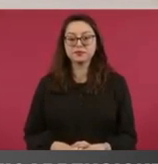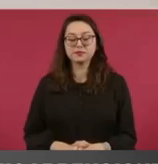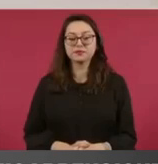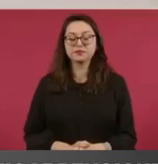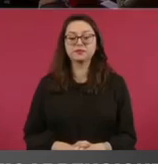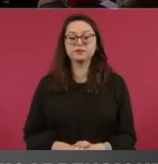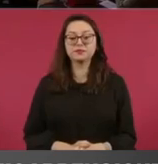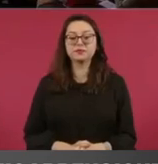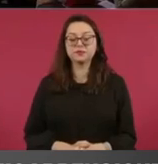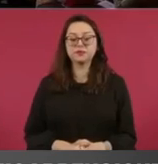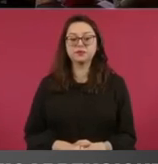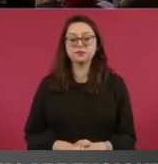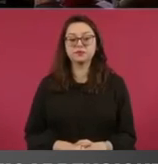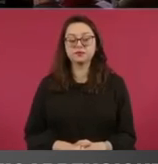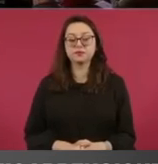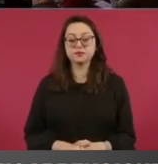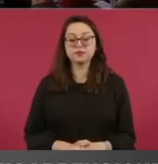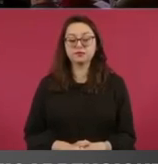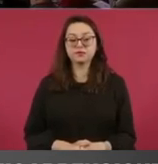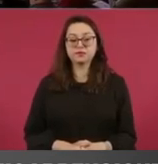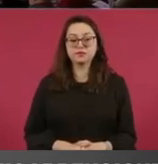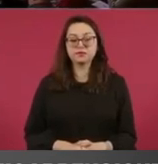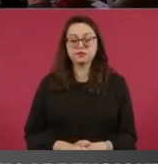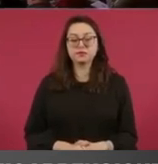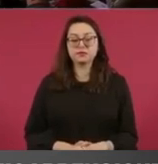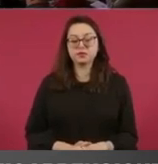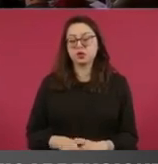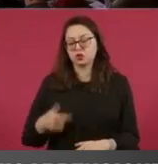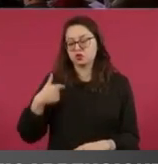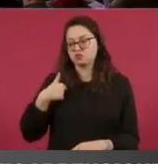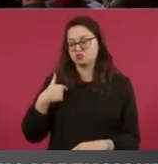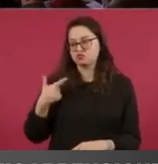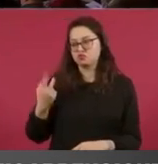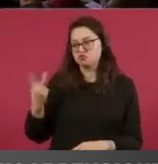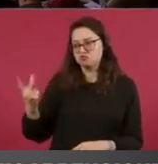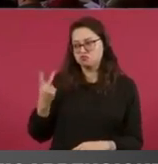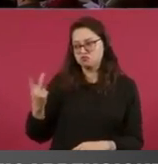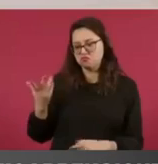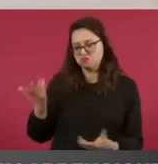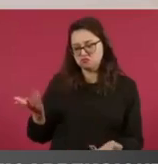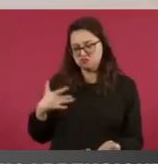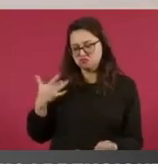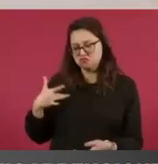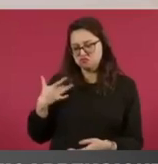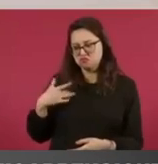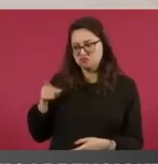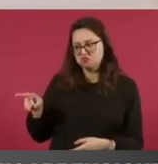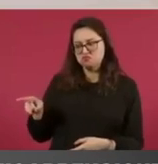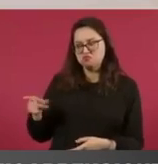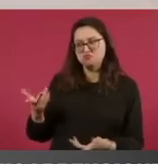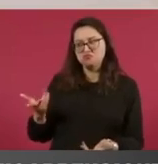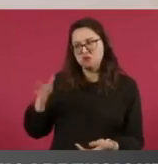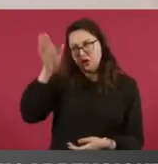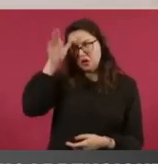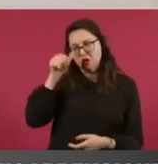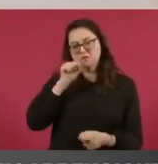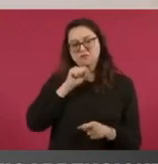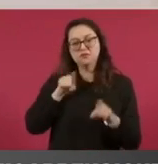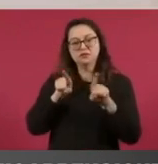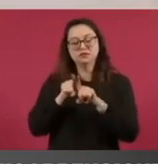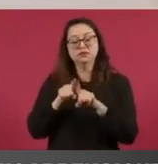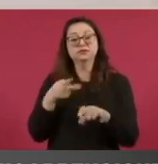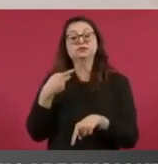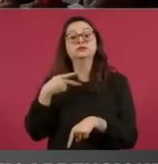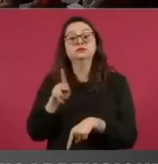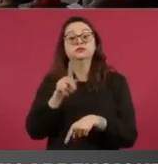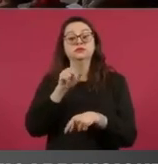pero lo que me llamó, bueno, coincido con él, pero lo que me llamó más la atención es lo de el efecto